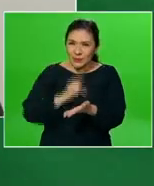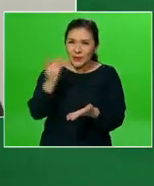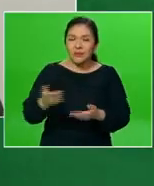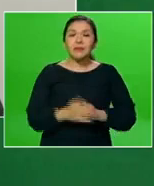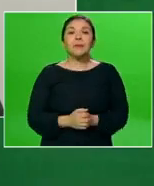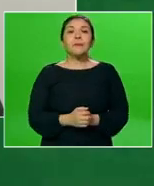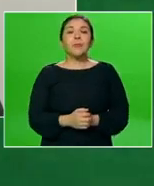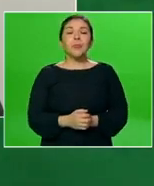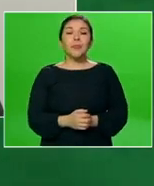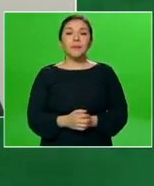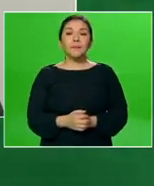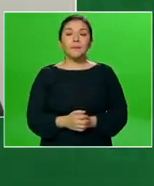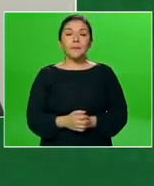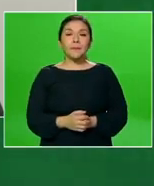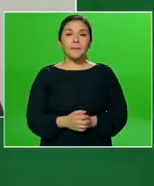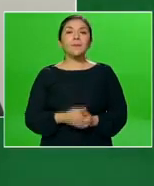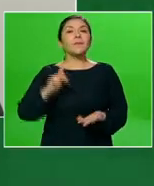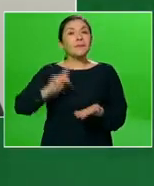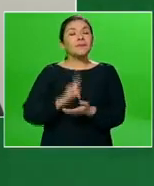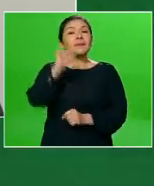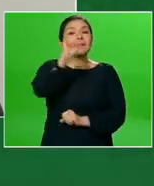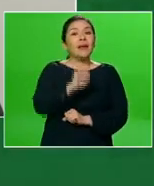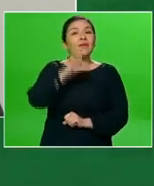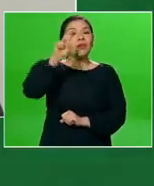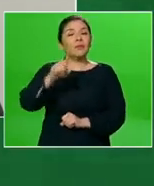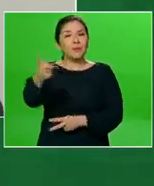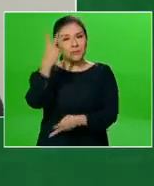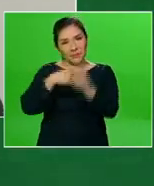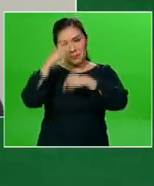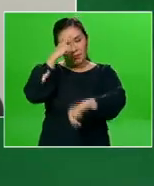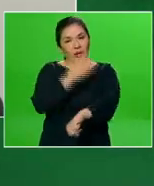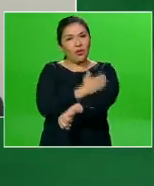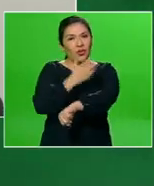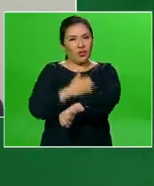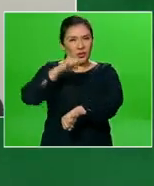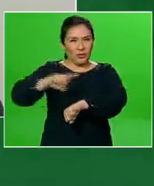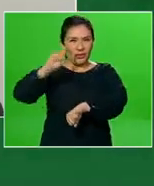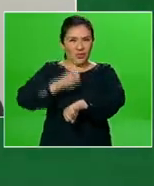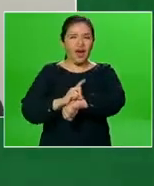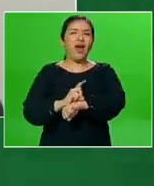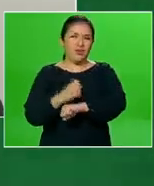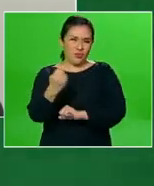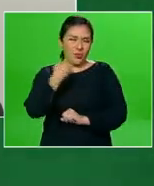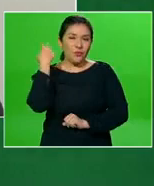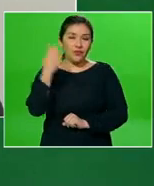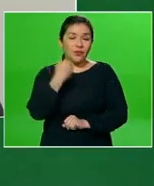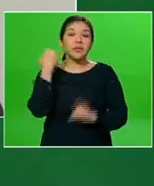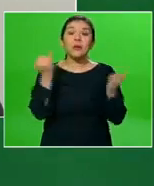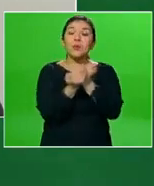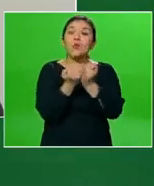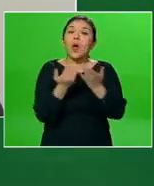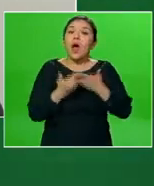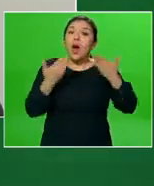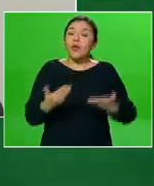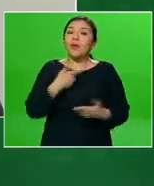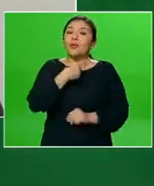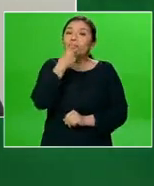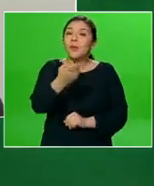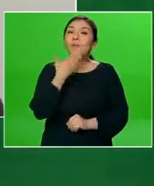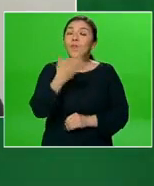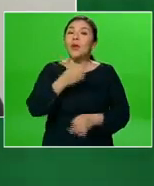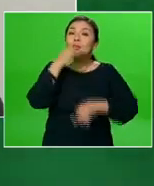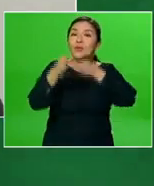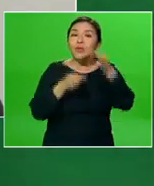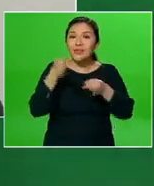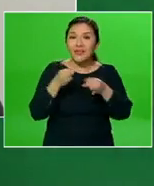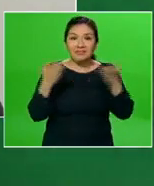de semana más por estar coordinando en esta conferencia pero además también por traernos nuevamente buenas noticias no porque